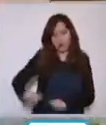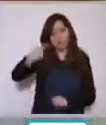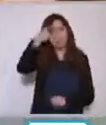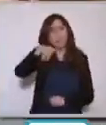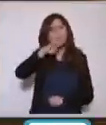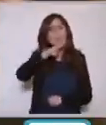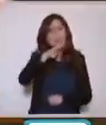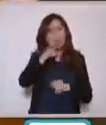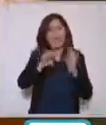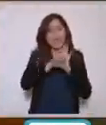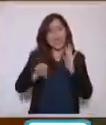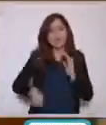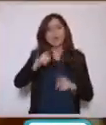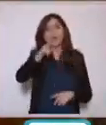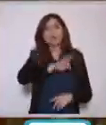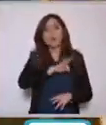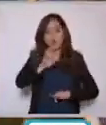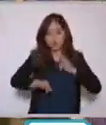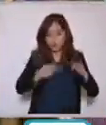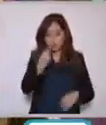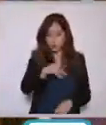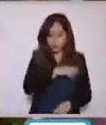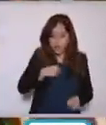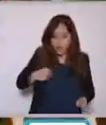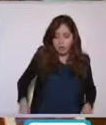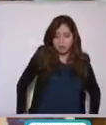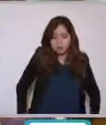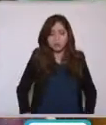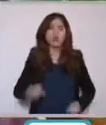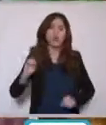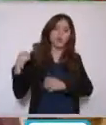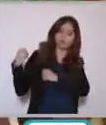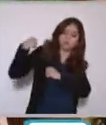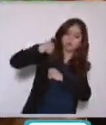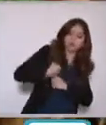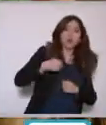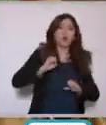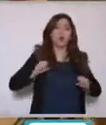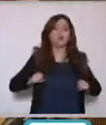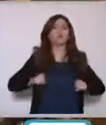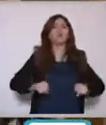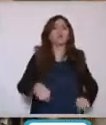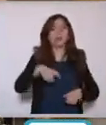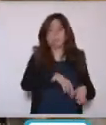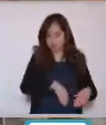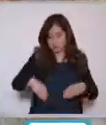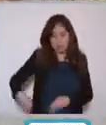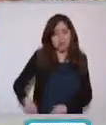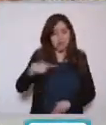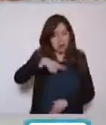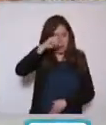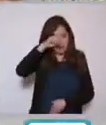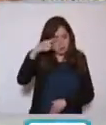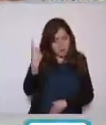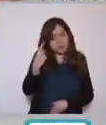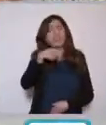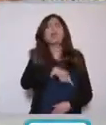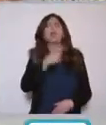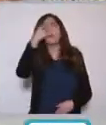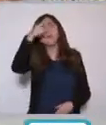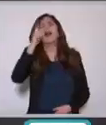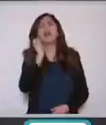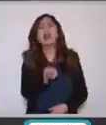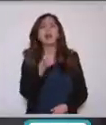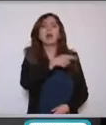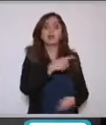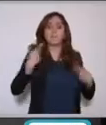tener a tus bebés, sí. ¿no? De la mano, o cargar Yo la también la amo. pañalera o Sí. la carriola, etcétera. Esta, lo que tiene también de bueno es personas